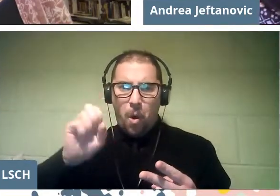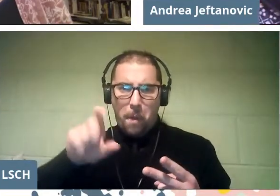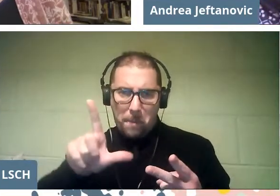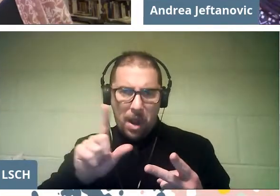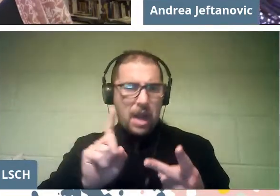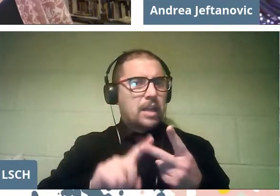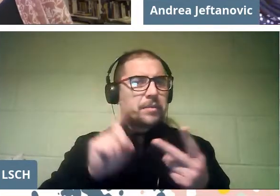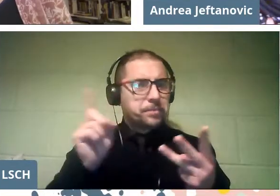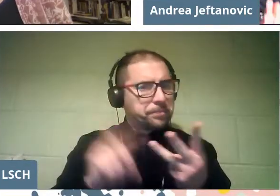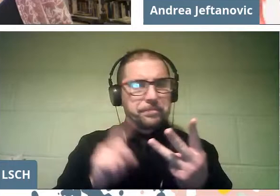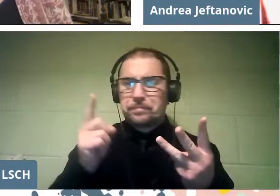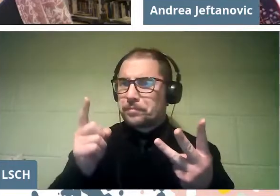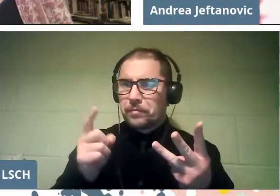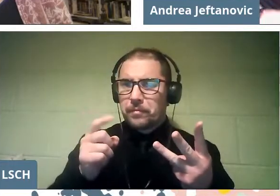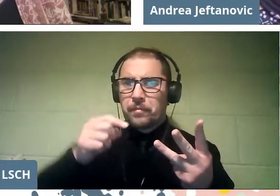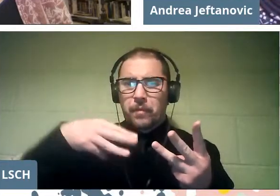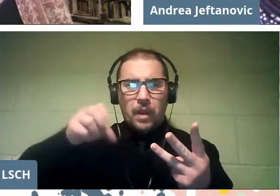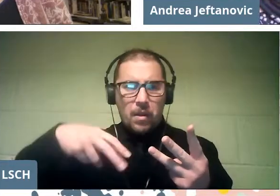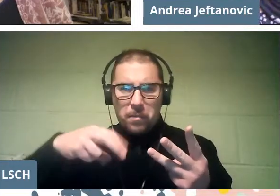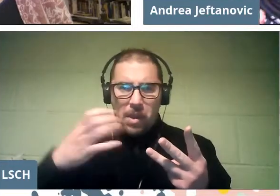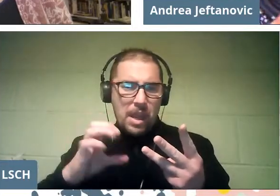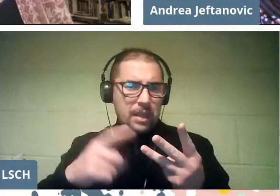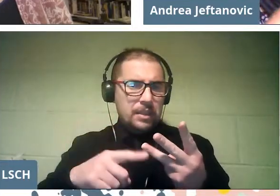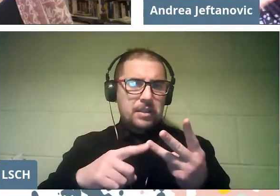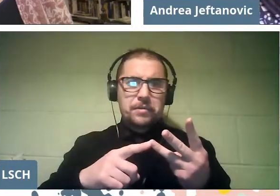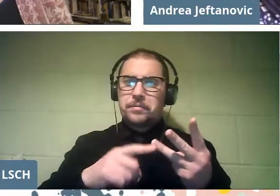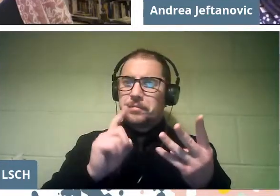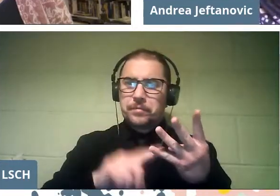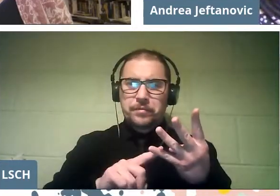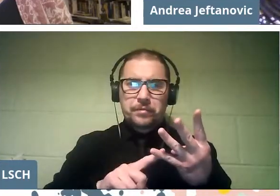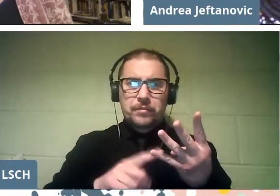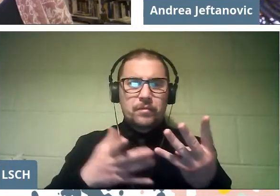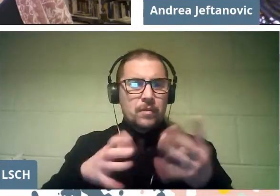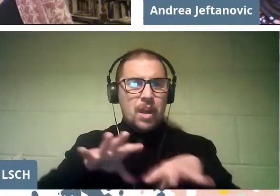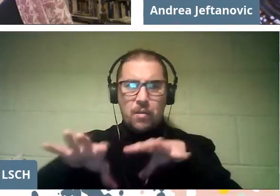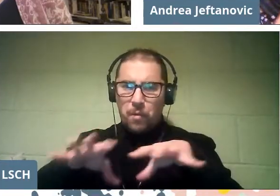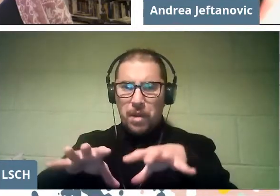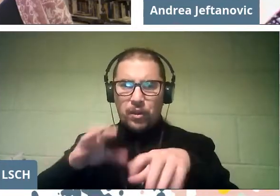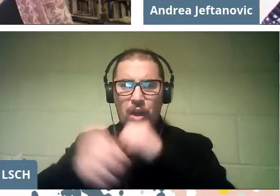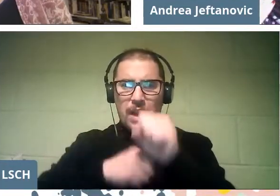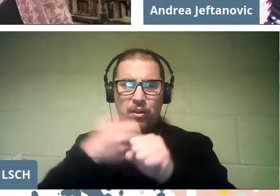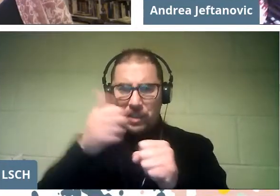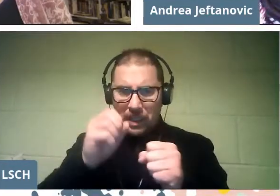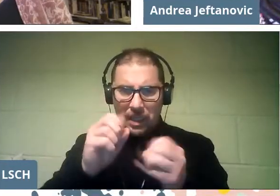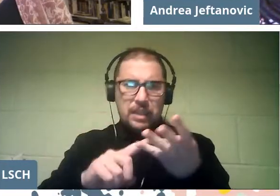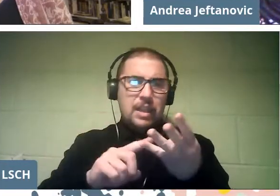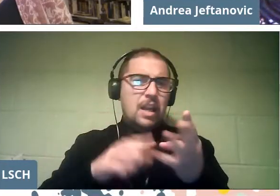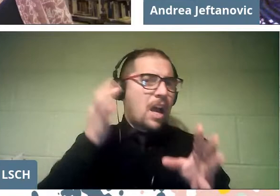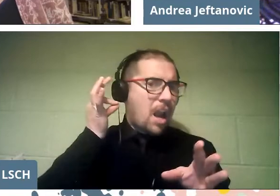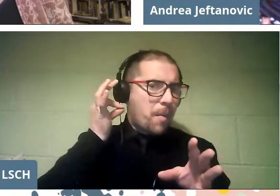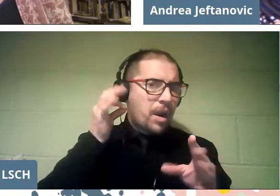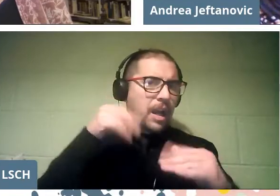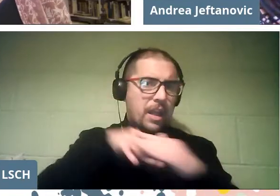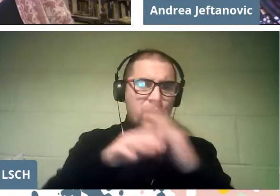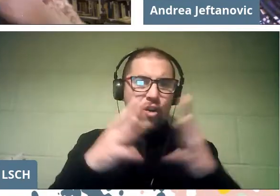luego el MEMT, todo lo que fue el movimiento de los 60, lo que hicieron las mujeres en